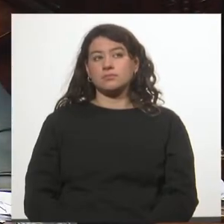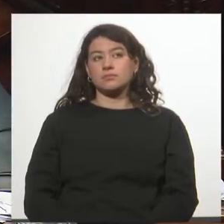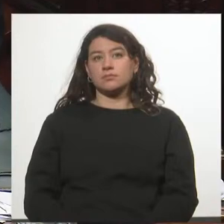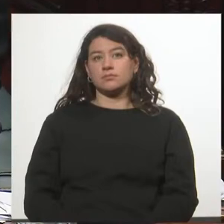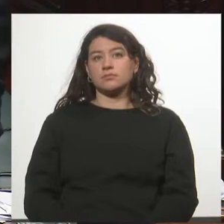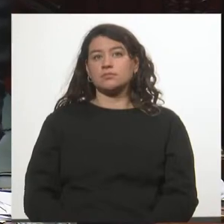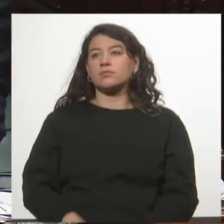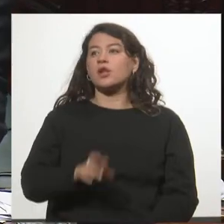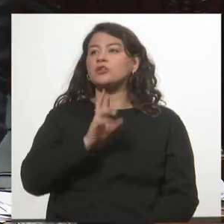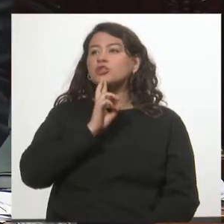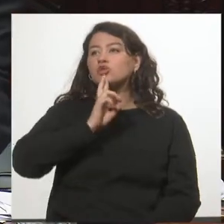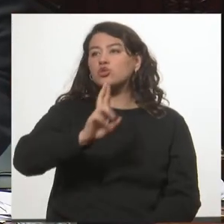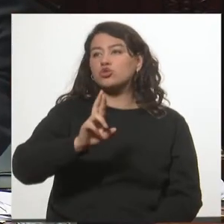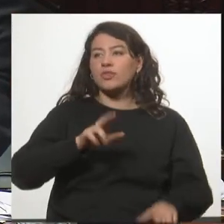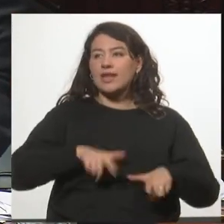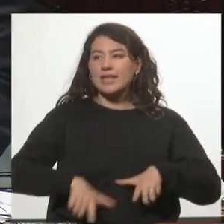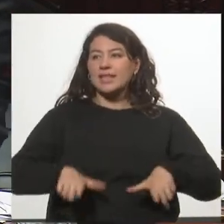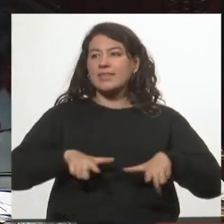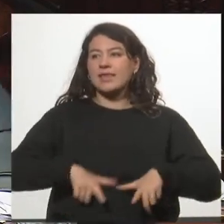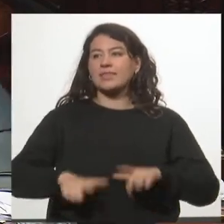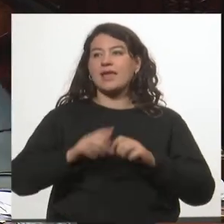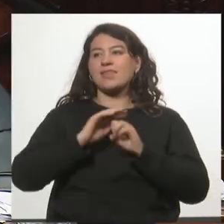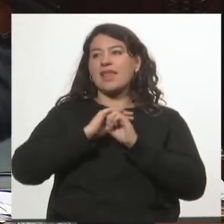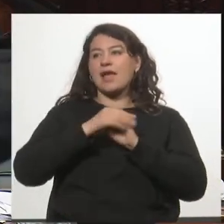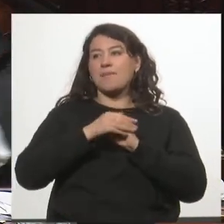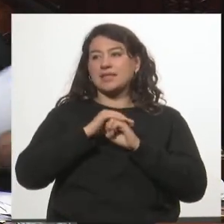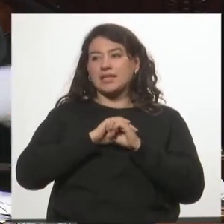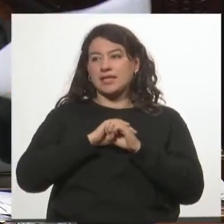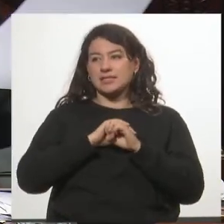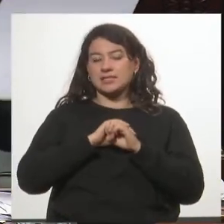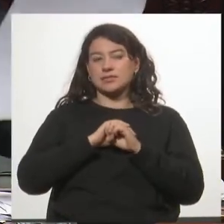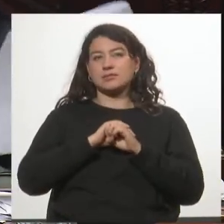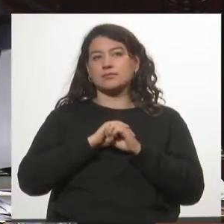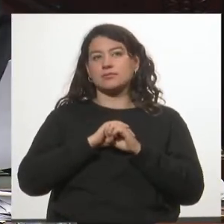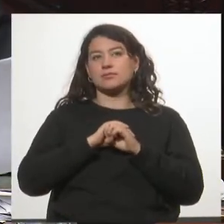resolución del intendente daniel martínez de tal vez